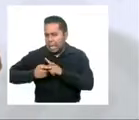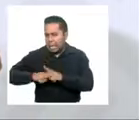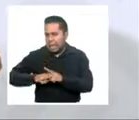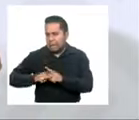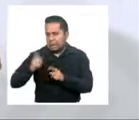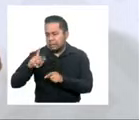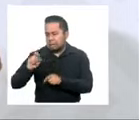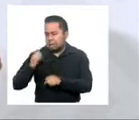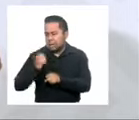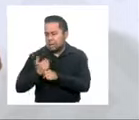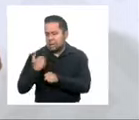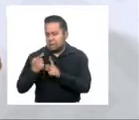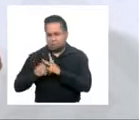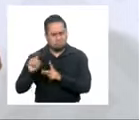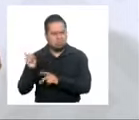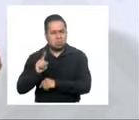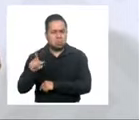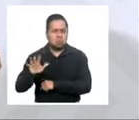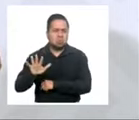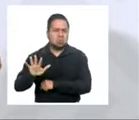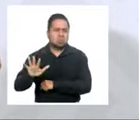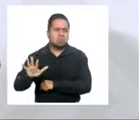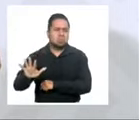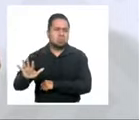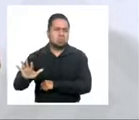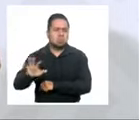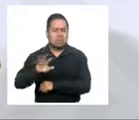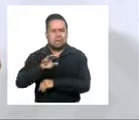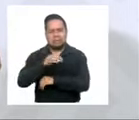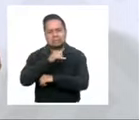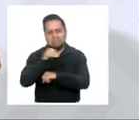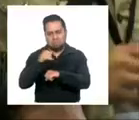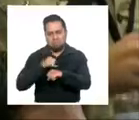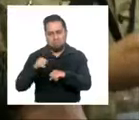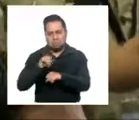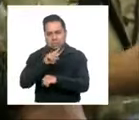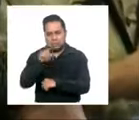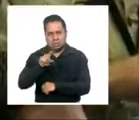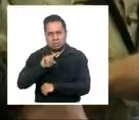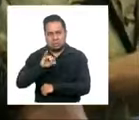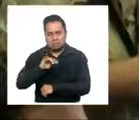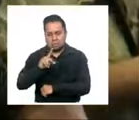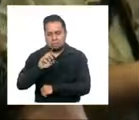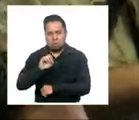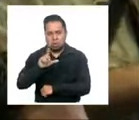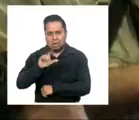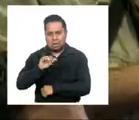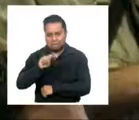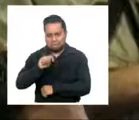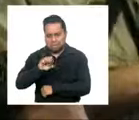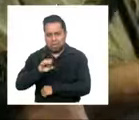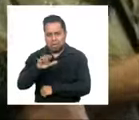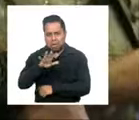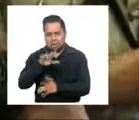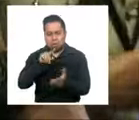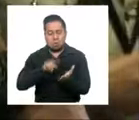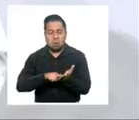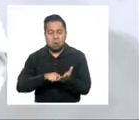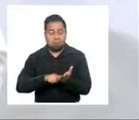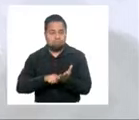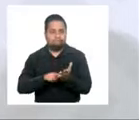hace 10 o 20 años. Este lugar se llama Zipolite, tiene un espacio